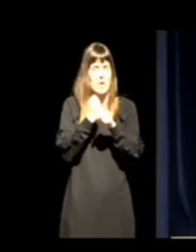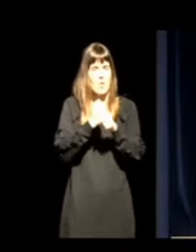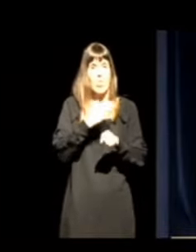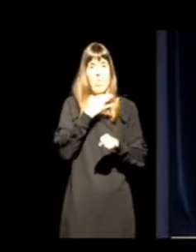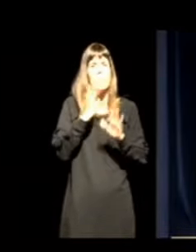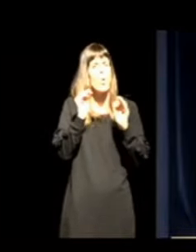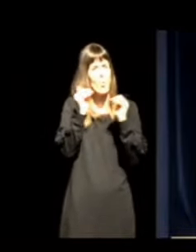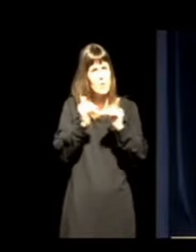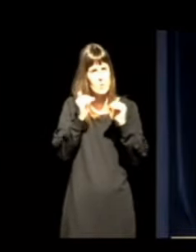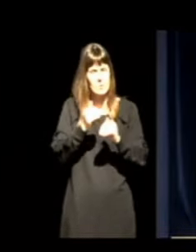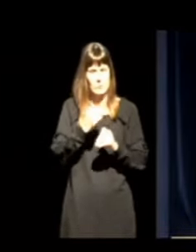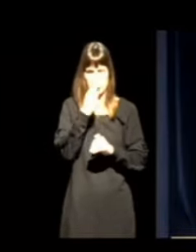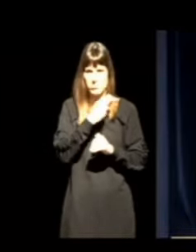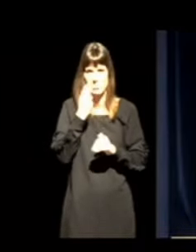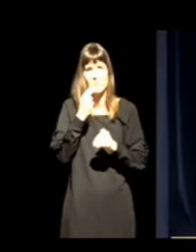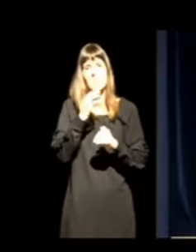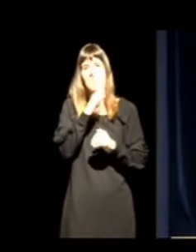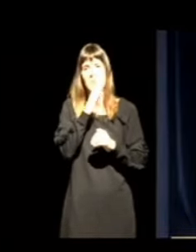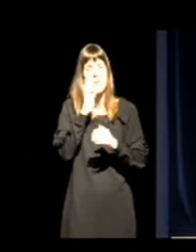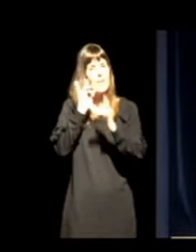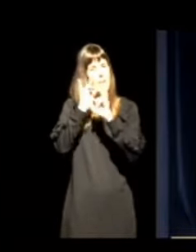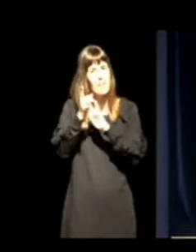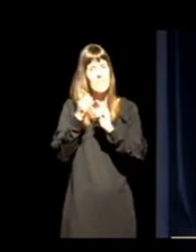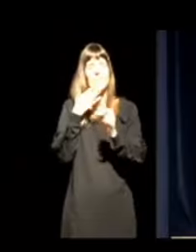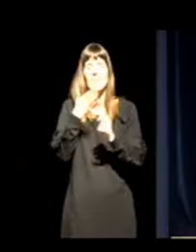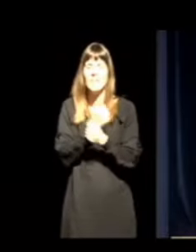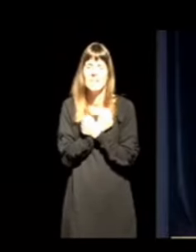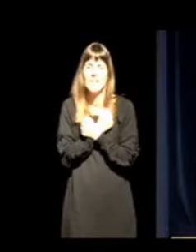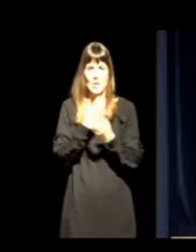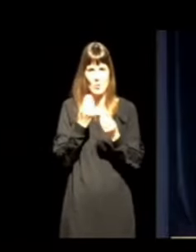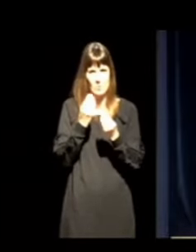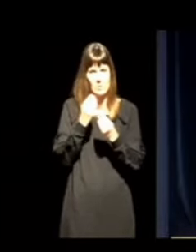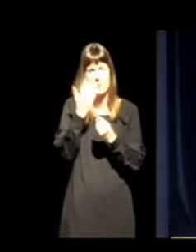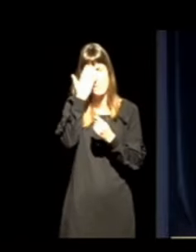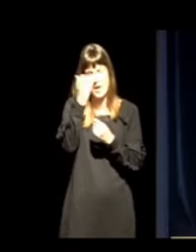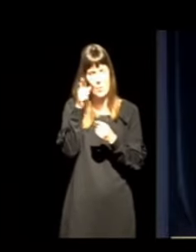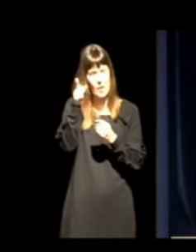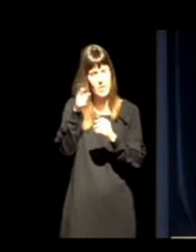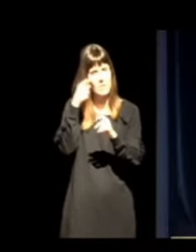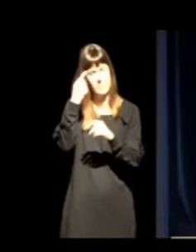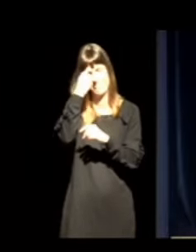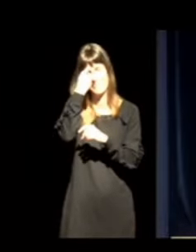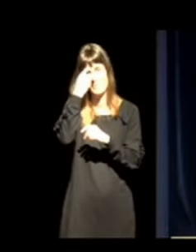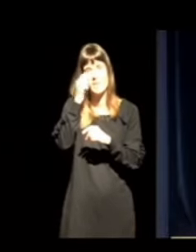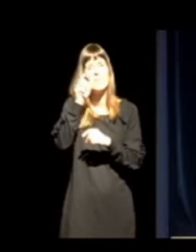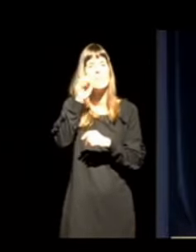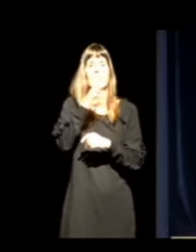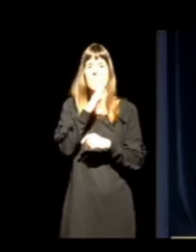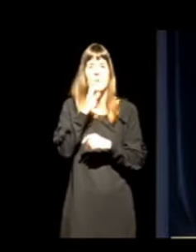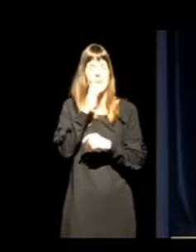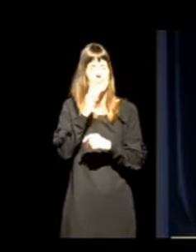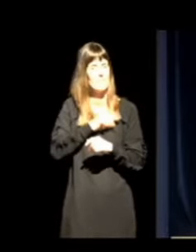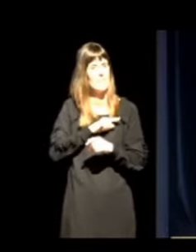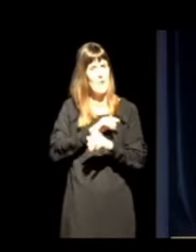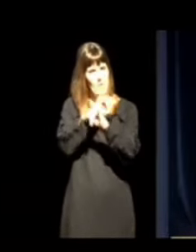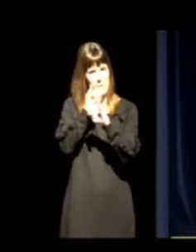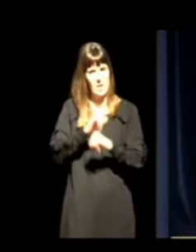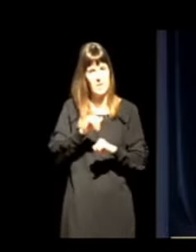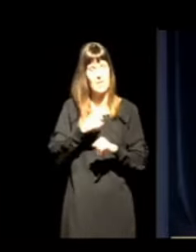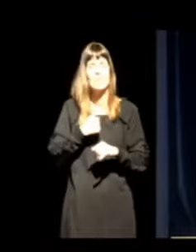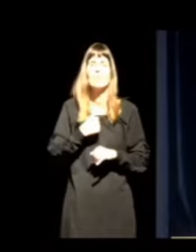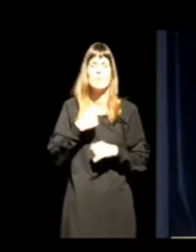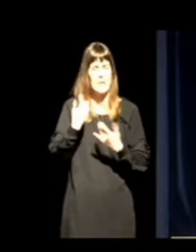madre y le voy a decir que me acuerdo mucho de ella, que la quiero mucho. Yo sé que mi madre es otra. Y le alegra, y a mí me alegra que mi madre le ve y